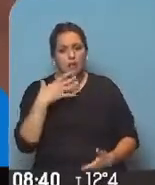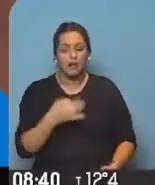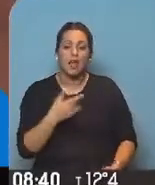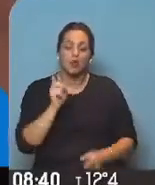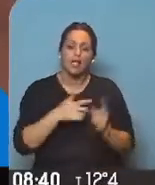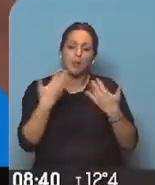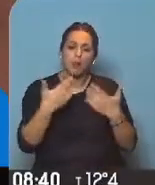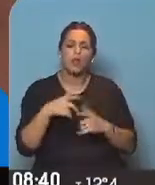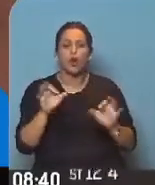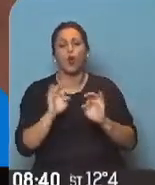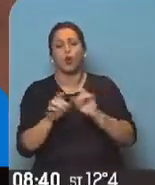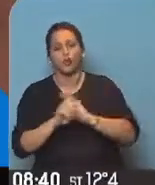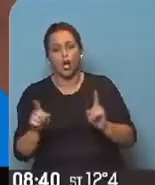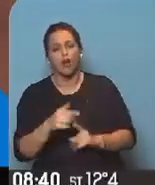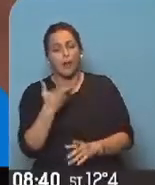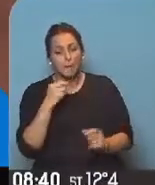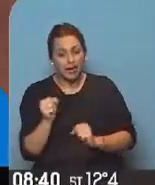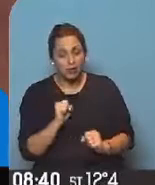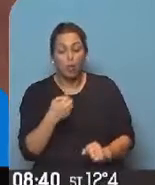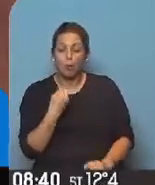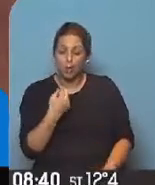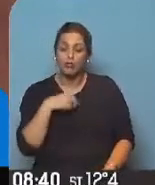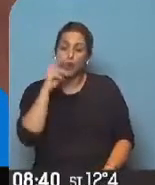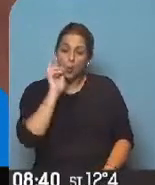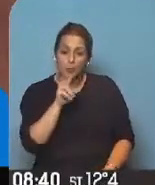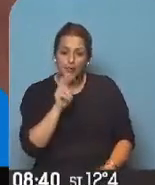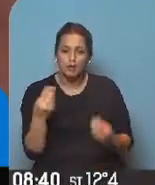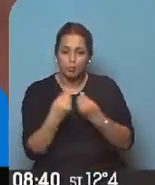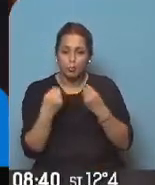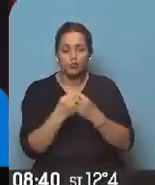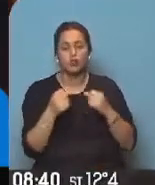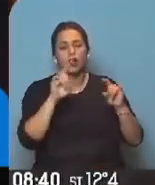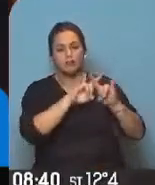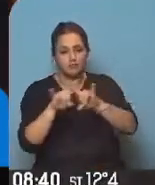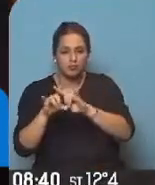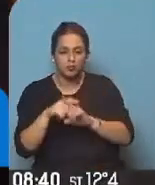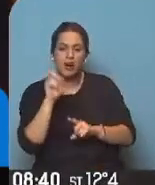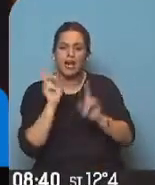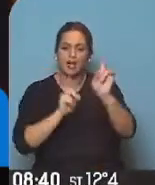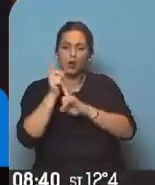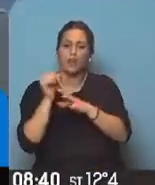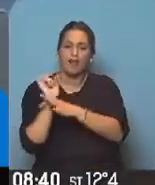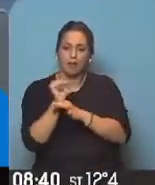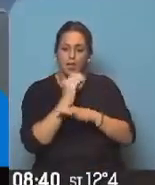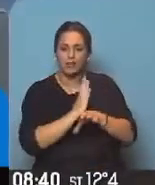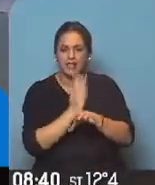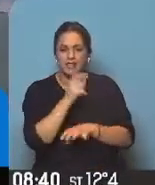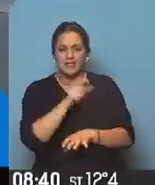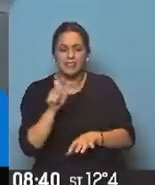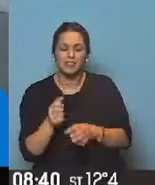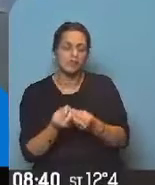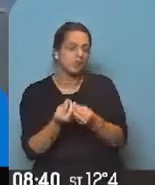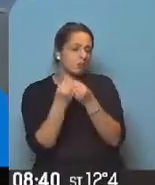se puede saludar me encantó porque yo me metí mucho en en las en los sitios de algunas de las actrices sí y la cantidad